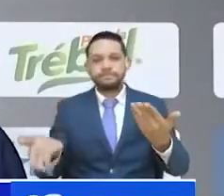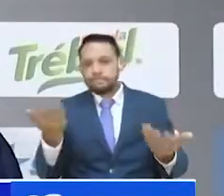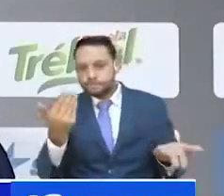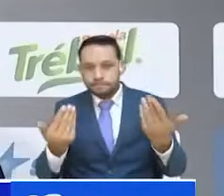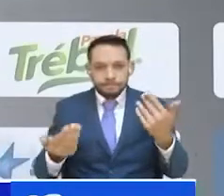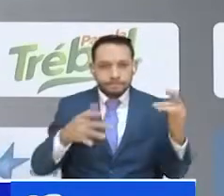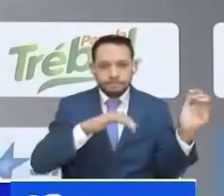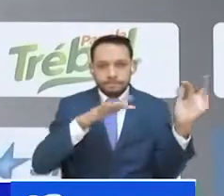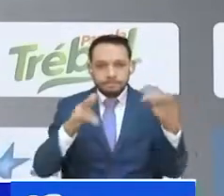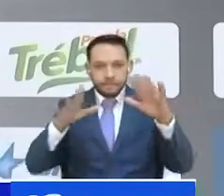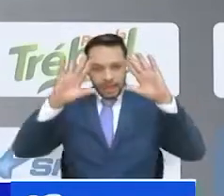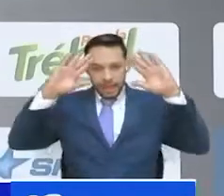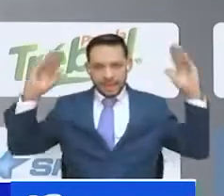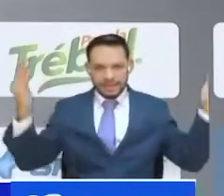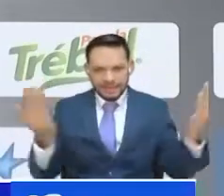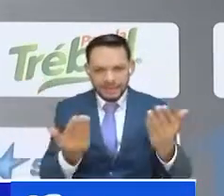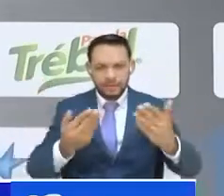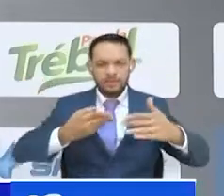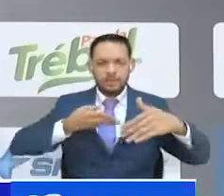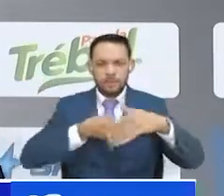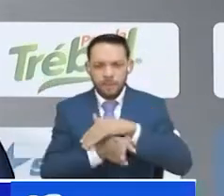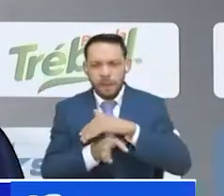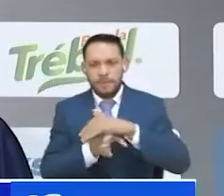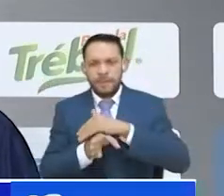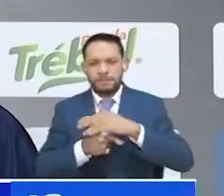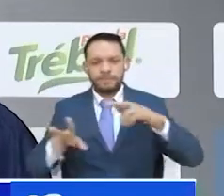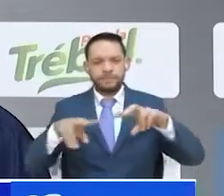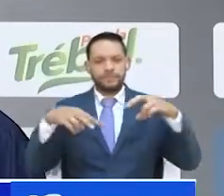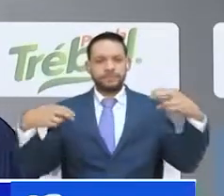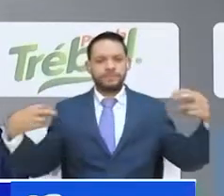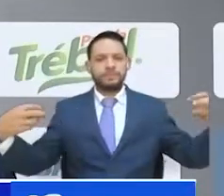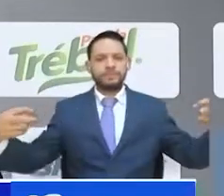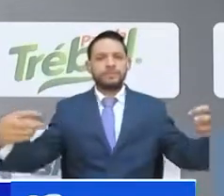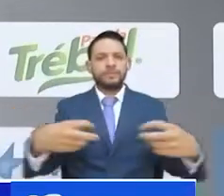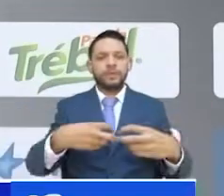que nos jugamos, eso es más que un clásico.